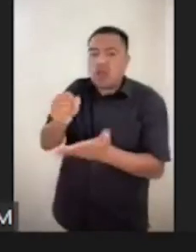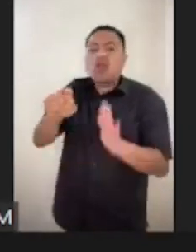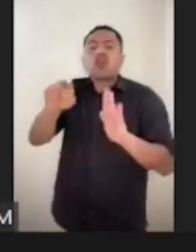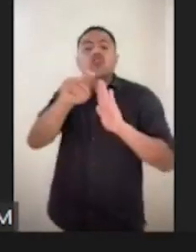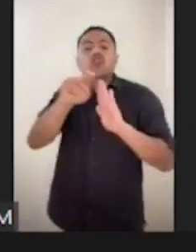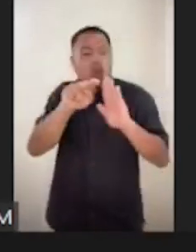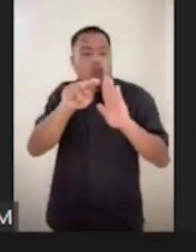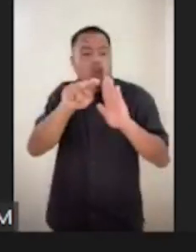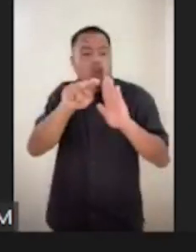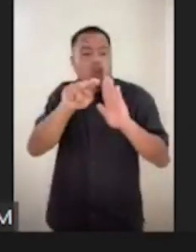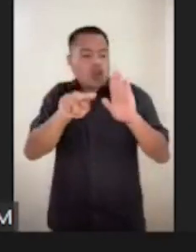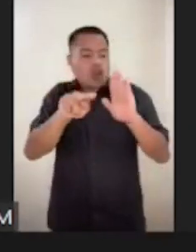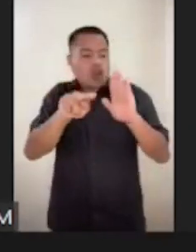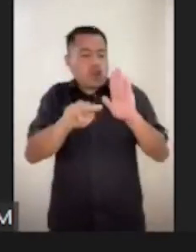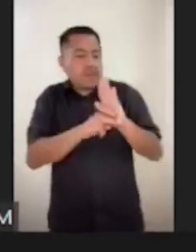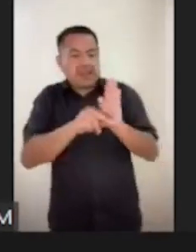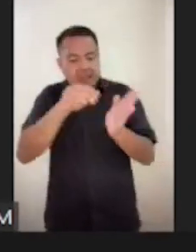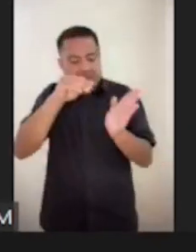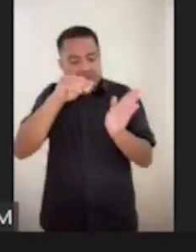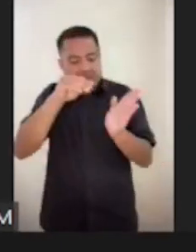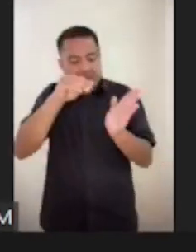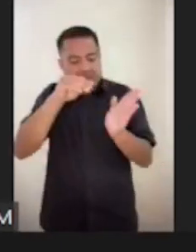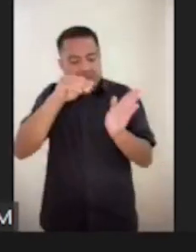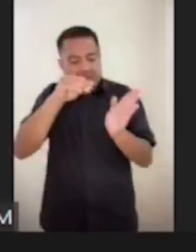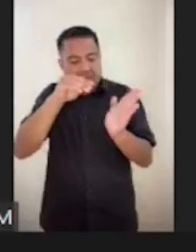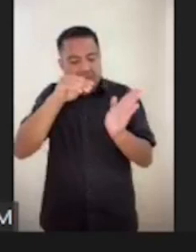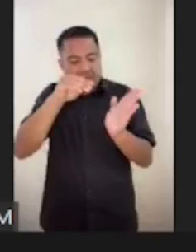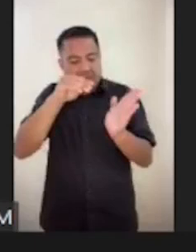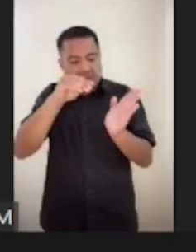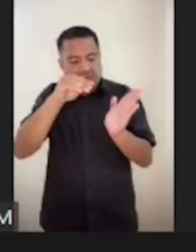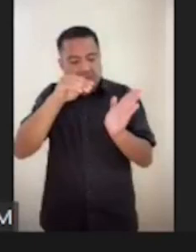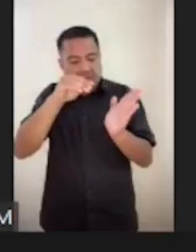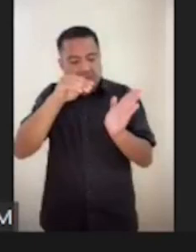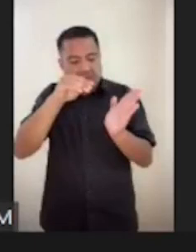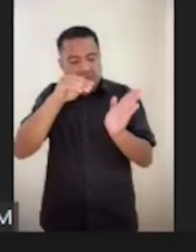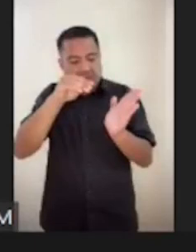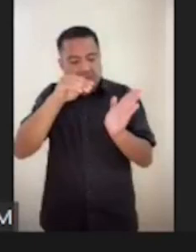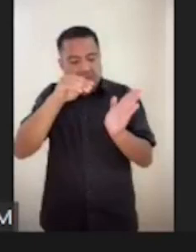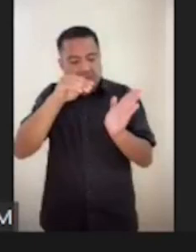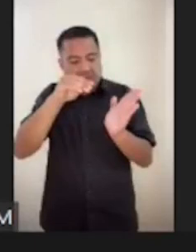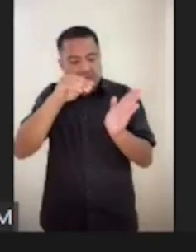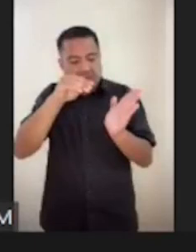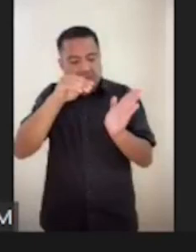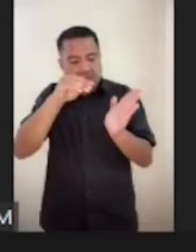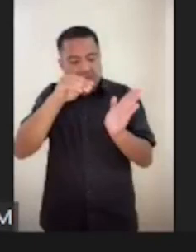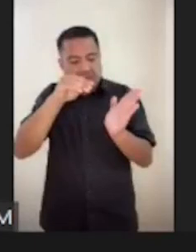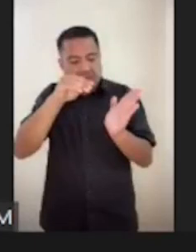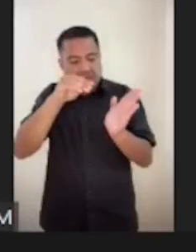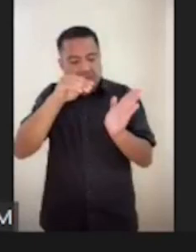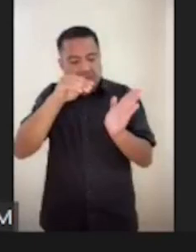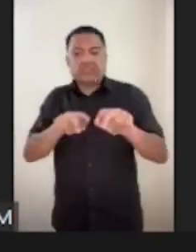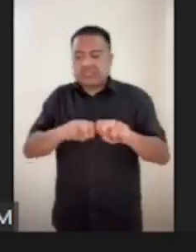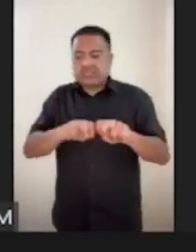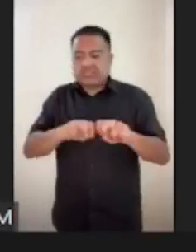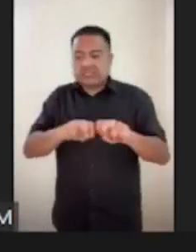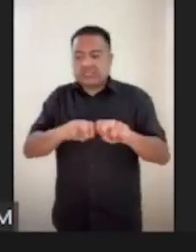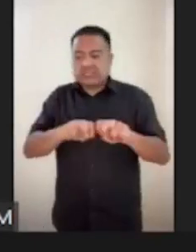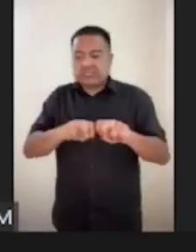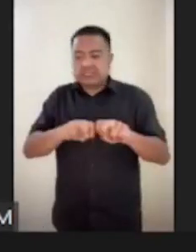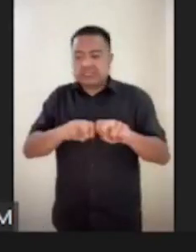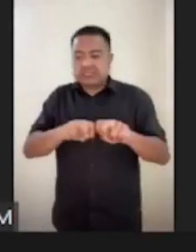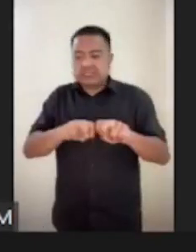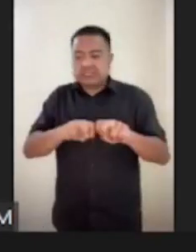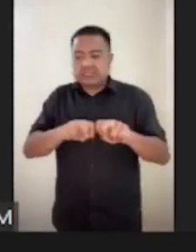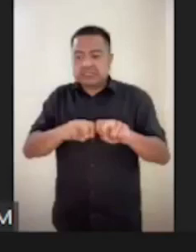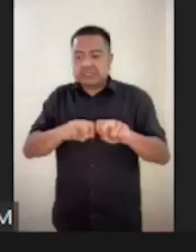marco normativo establecido. Por lo que siento que la aprobación presupuestaria es atribución exclusiva del Cabildo, resulta